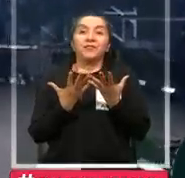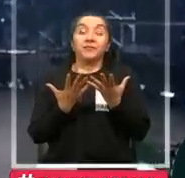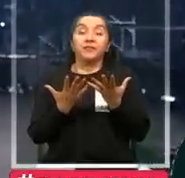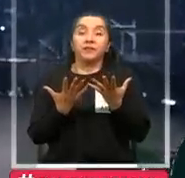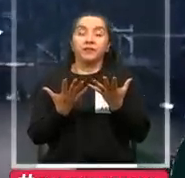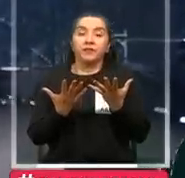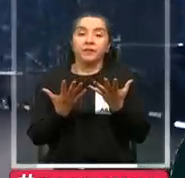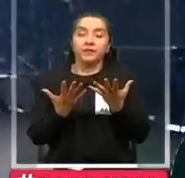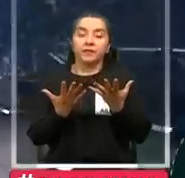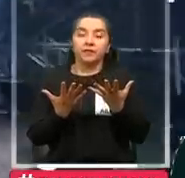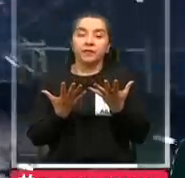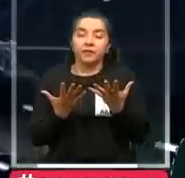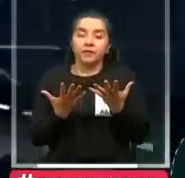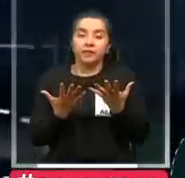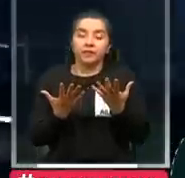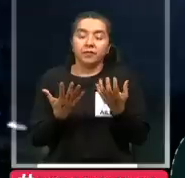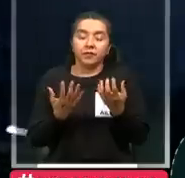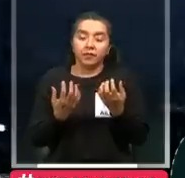atrevería.